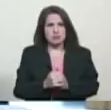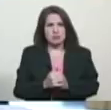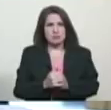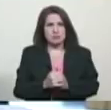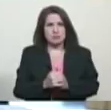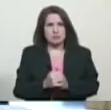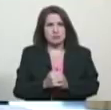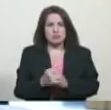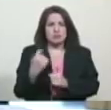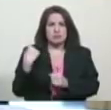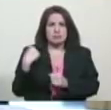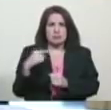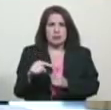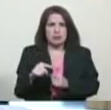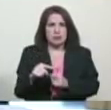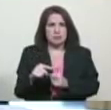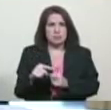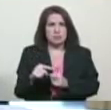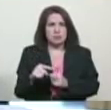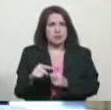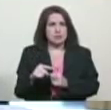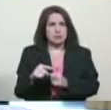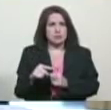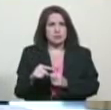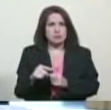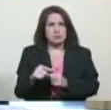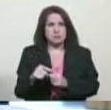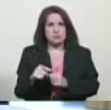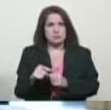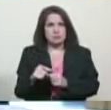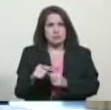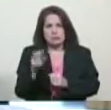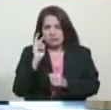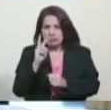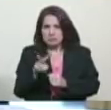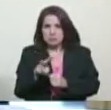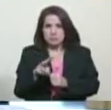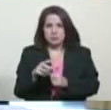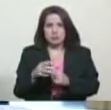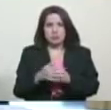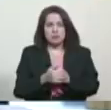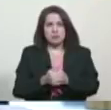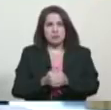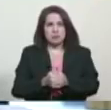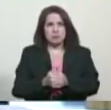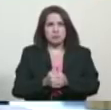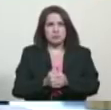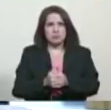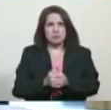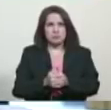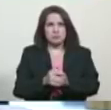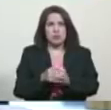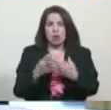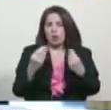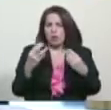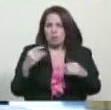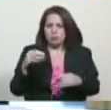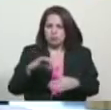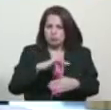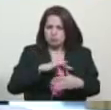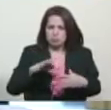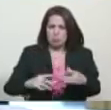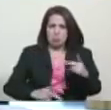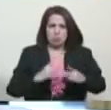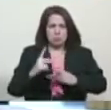tenemos el crecimiento, fíjense ustedes, de exportación anual de flores. Estamos